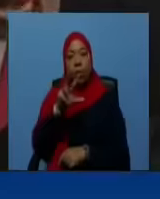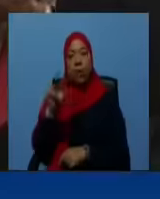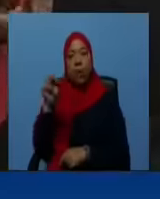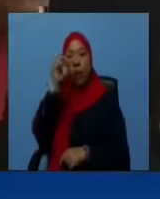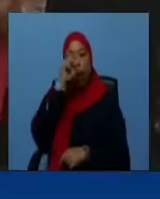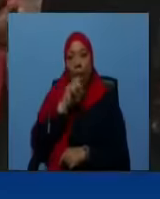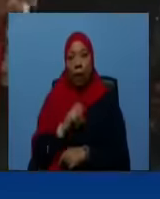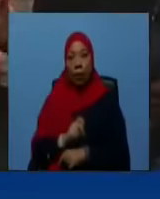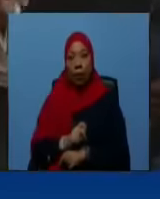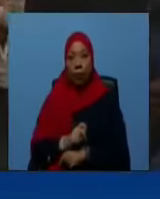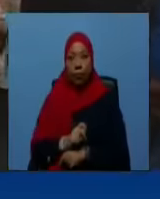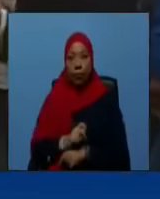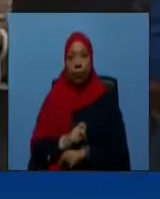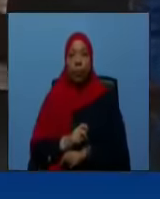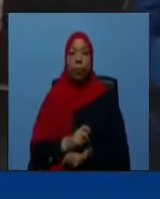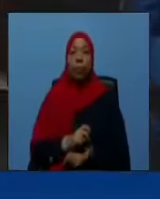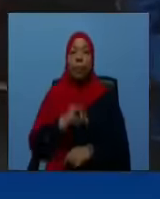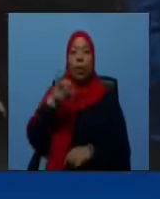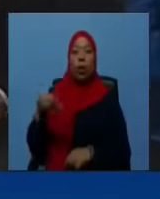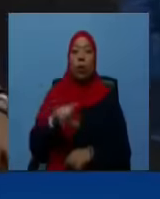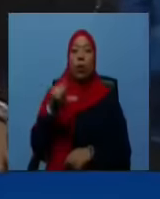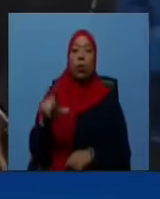años, la de julio fue la más baja en 39 años.